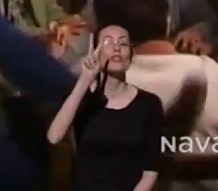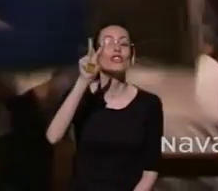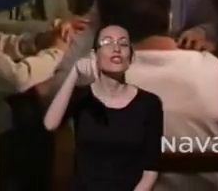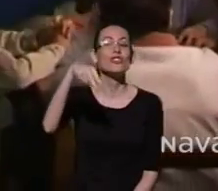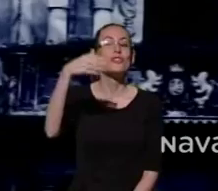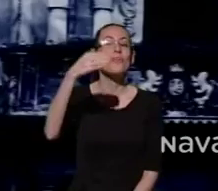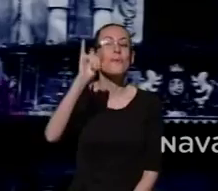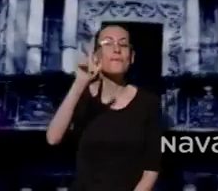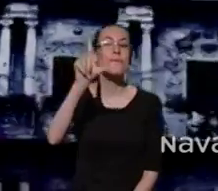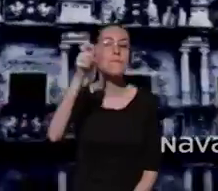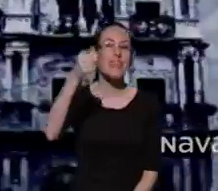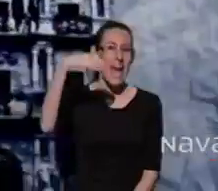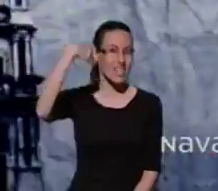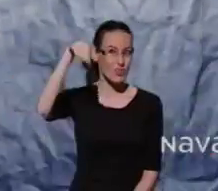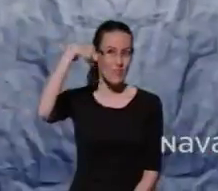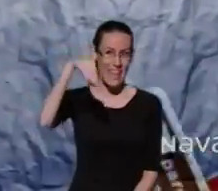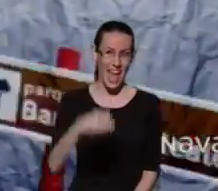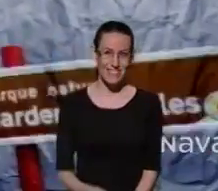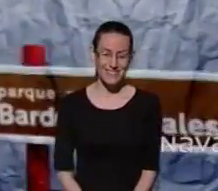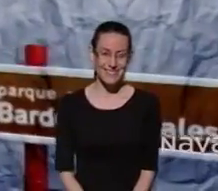el récord!